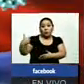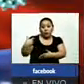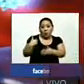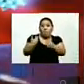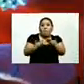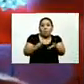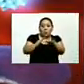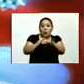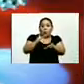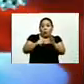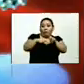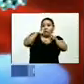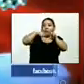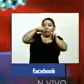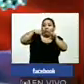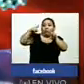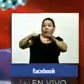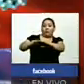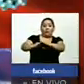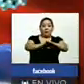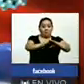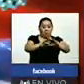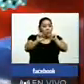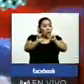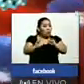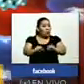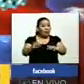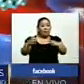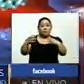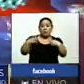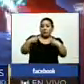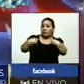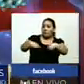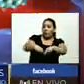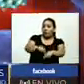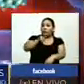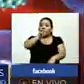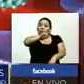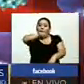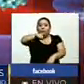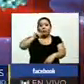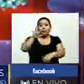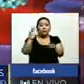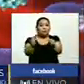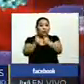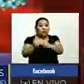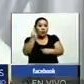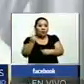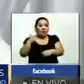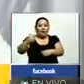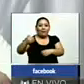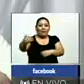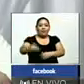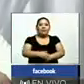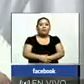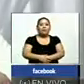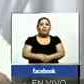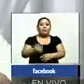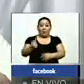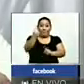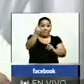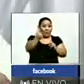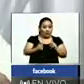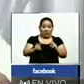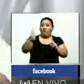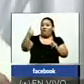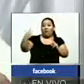tasas de inmunización aumentan, se podrían salvar la vida de 1,5 millones de personas cada año. Pero el que no está protegido,